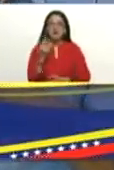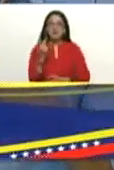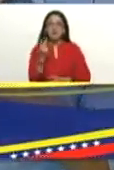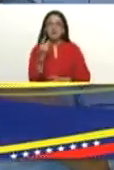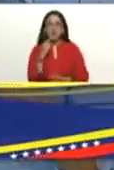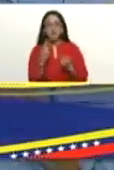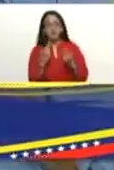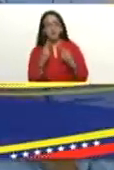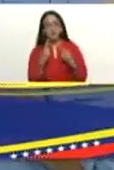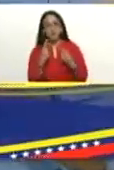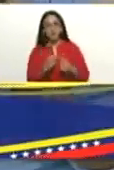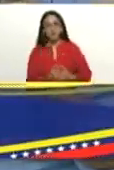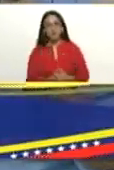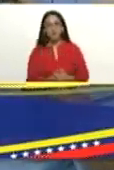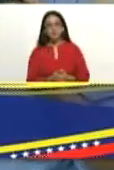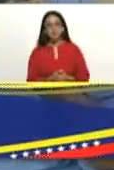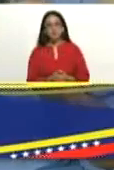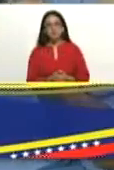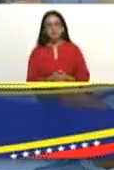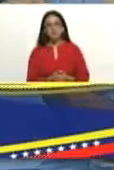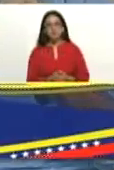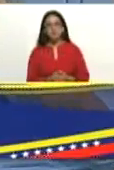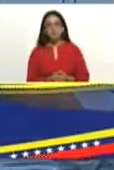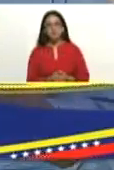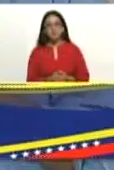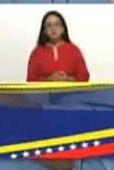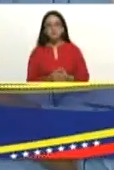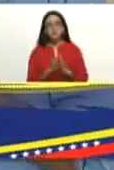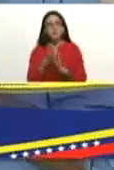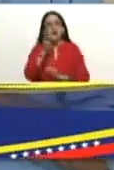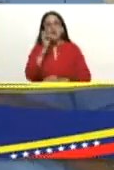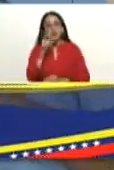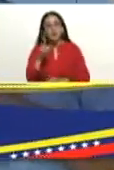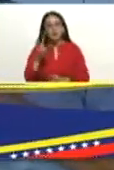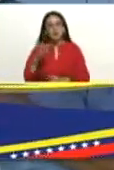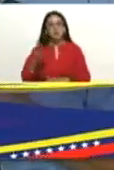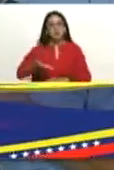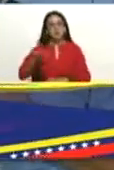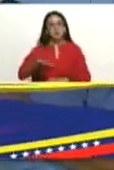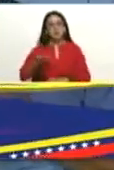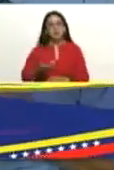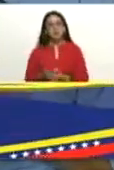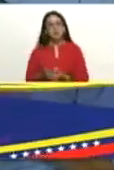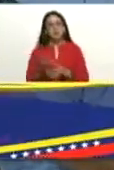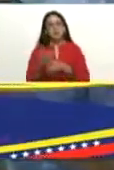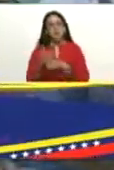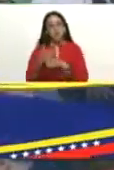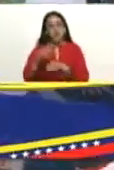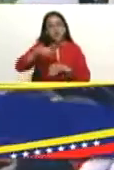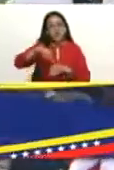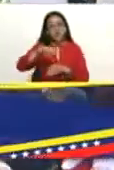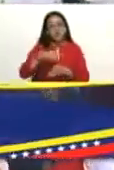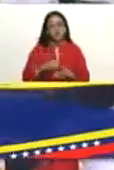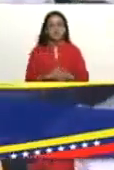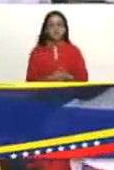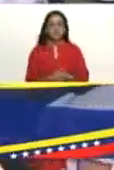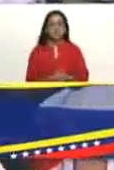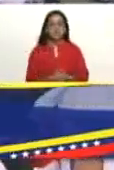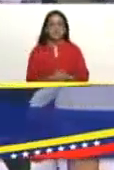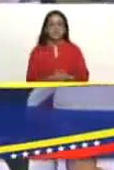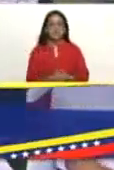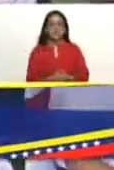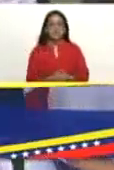Esa va a ser ya el va, domingo. Antes que pases ahí, por favor, pase el café. Muy el importante. Café no entrado. Vamos a compartir aquí en la casa de Wilmer,